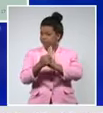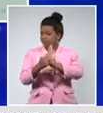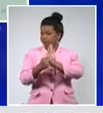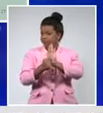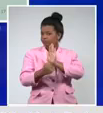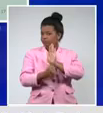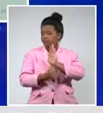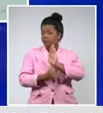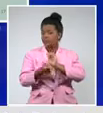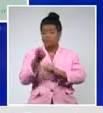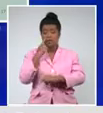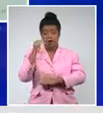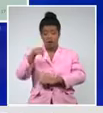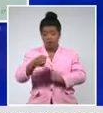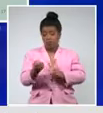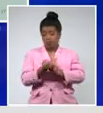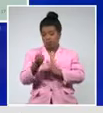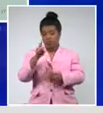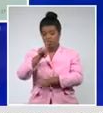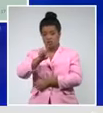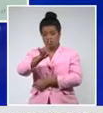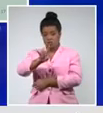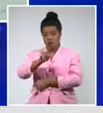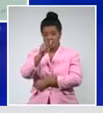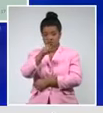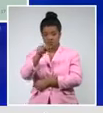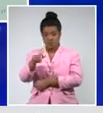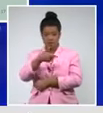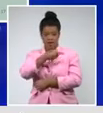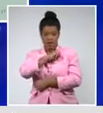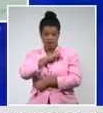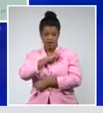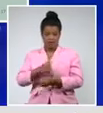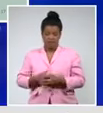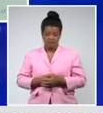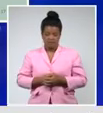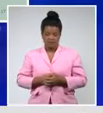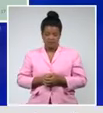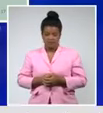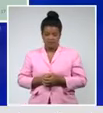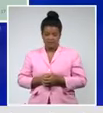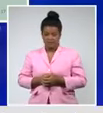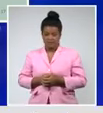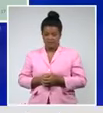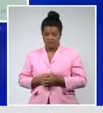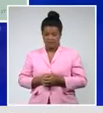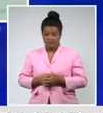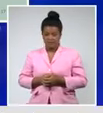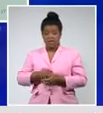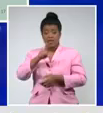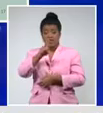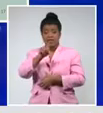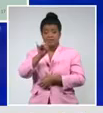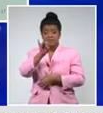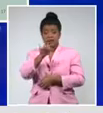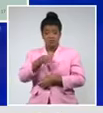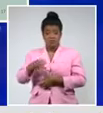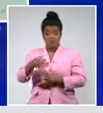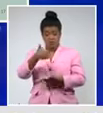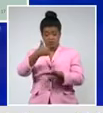pues confirma 19 casos autóctonos ayer. Estamos hablando de 17 en el municipio de